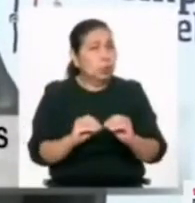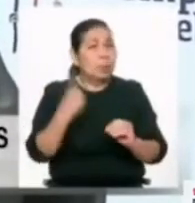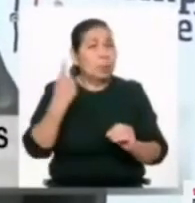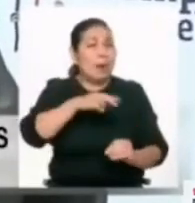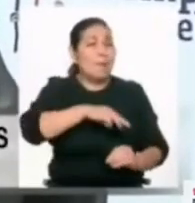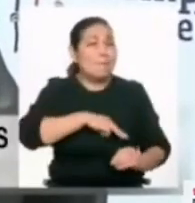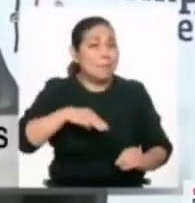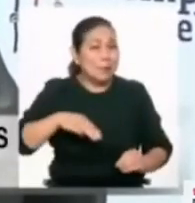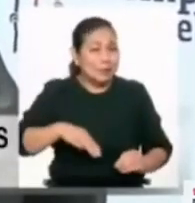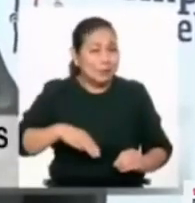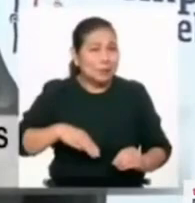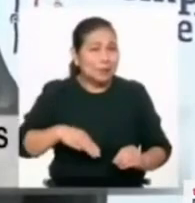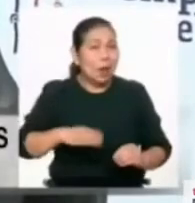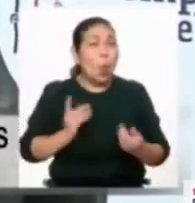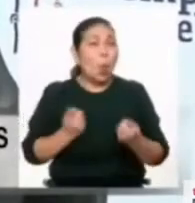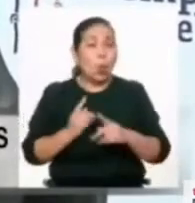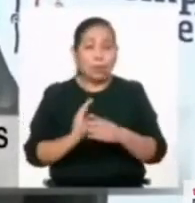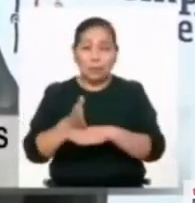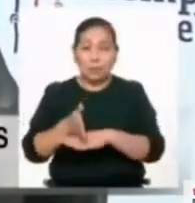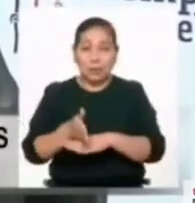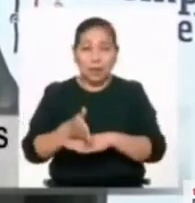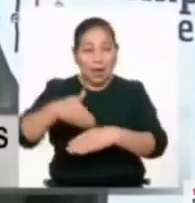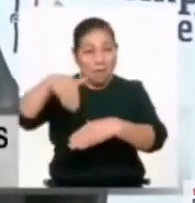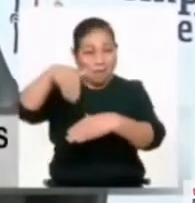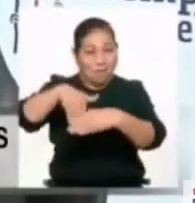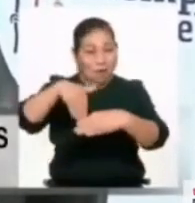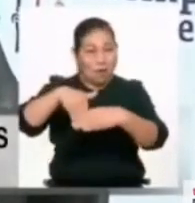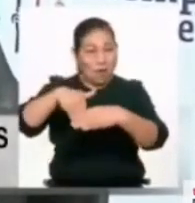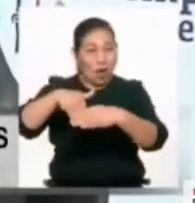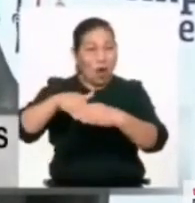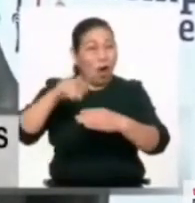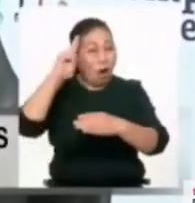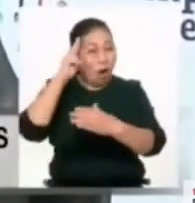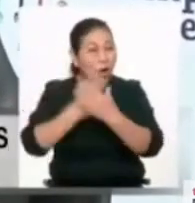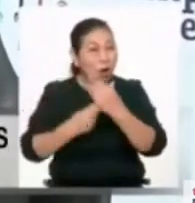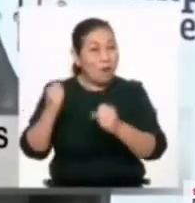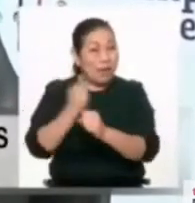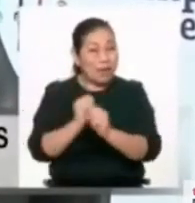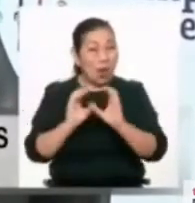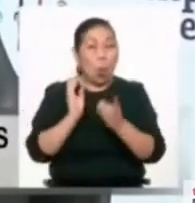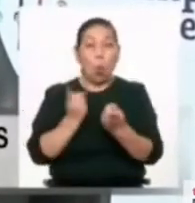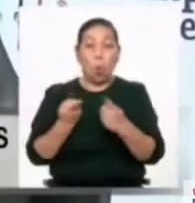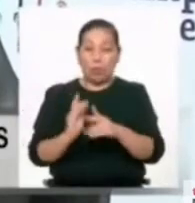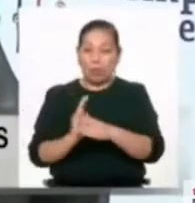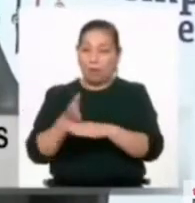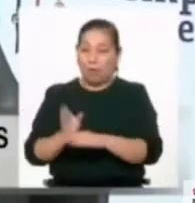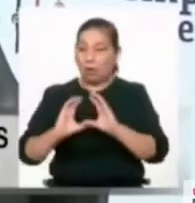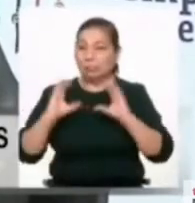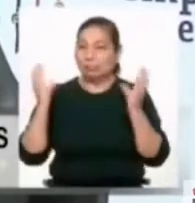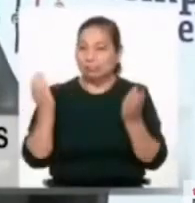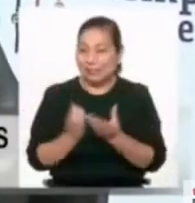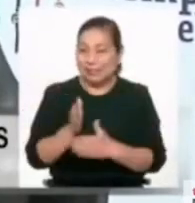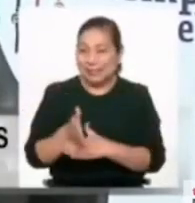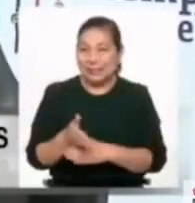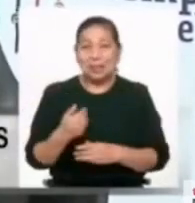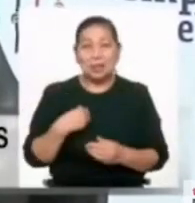señor Premier el día que fue a solicitar el voto de confianza al Congreso de la República, y también fue expuesta por el presidente constitucional de